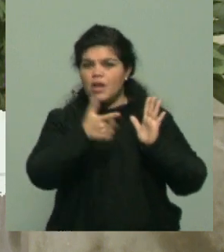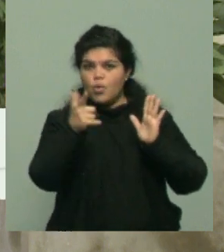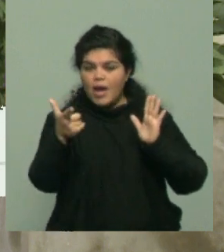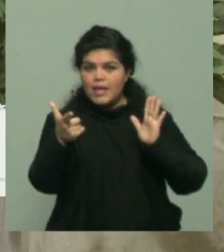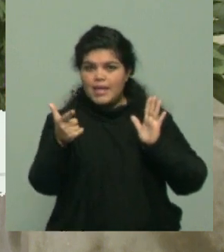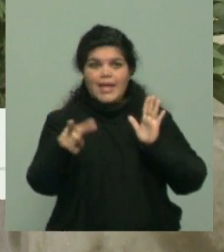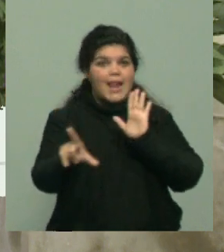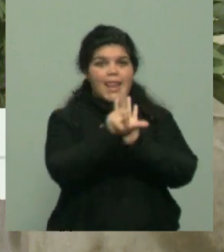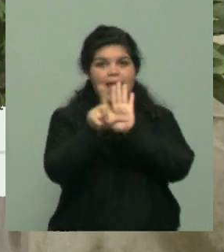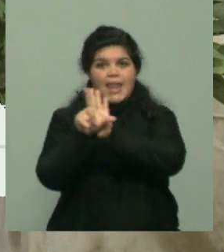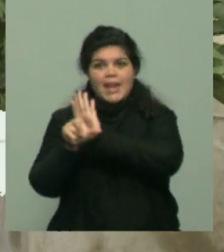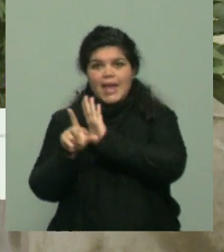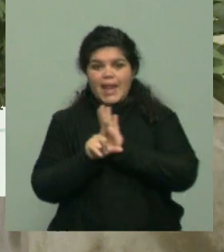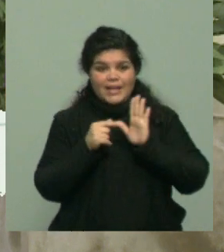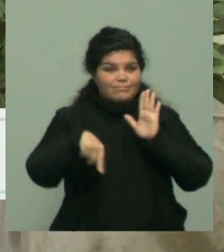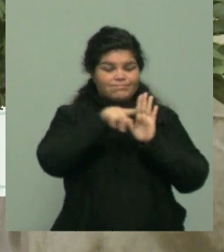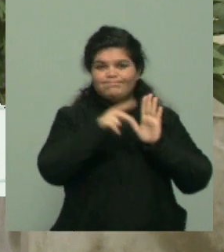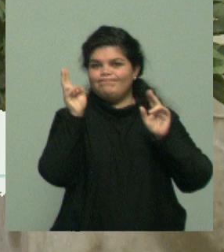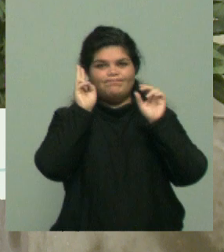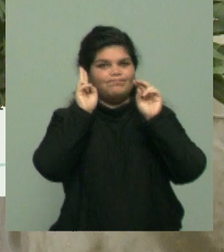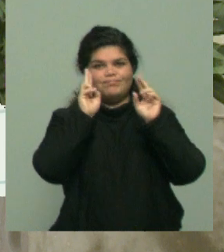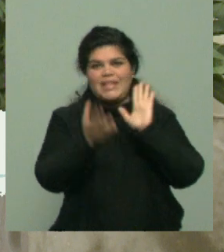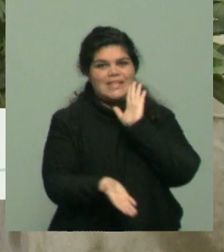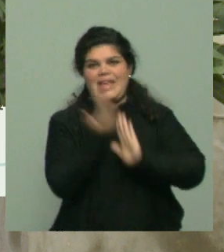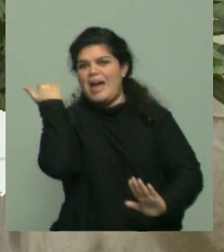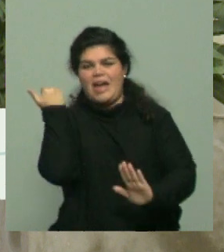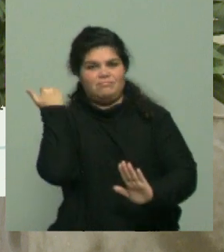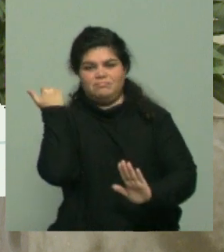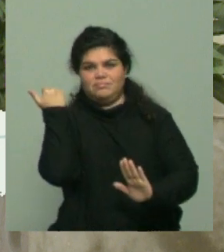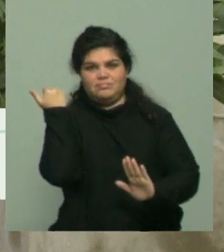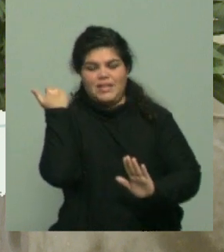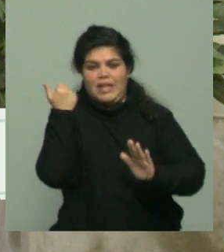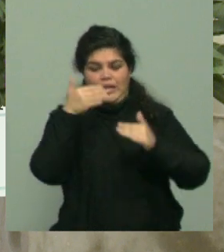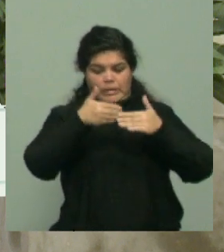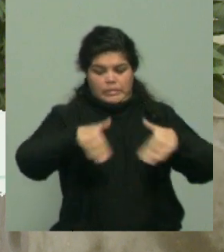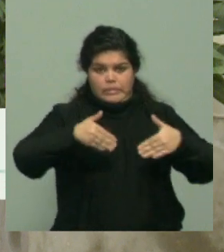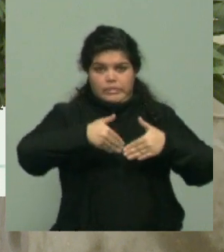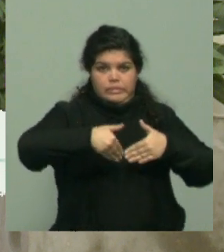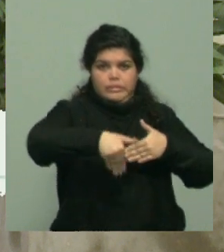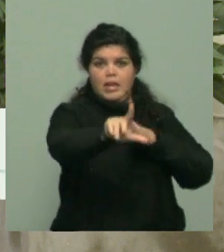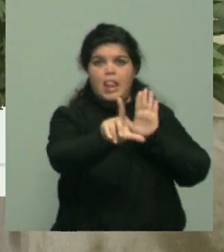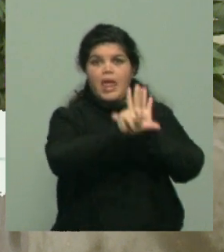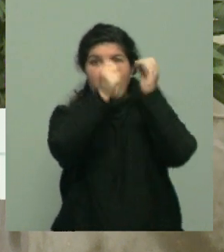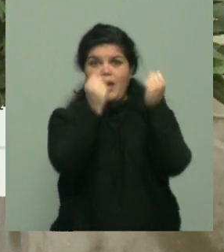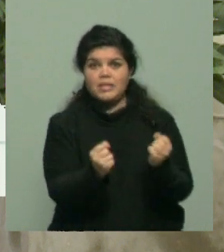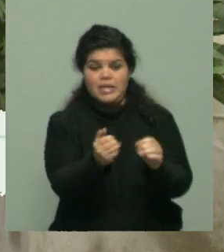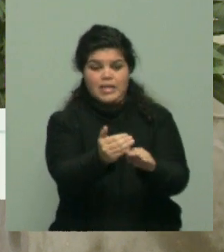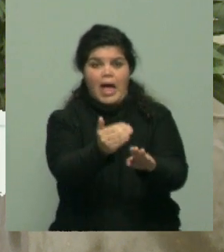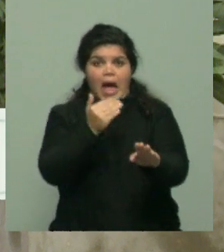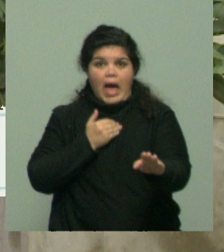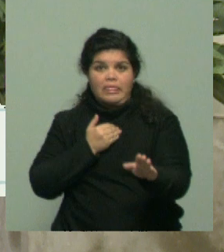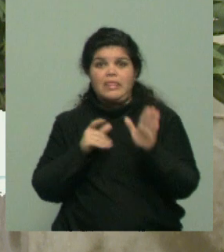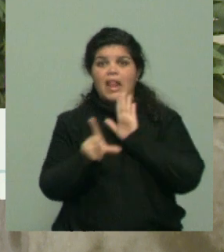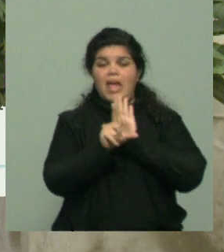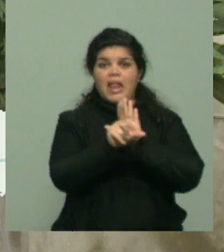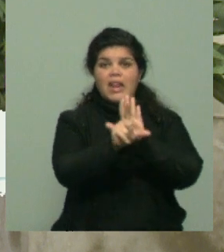lo cual supone que los trabajadores, a partir de la vigencia de esta ley, ya no tienen una norma para fundamentar